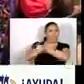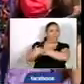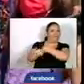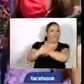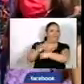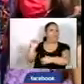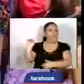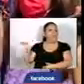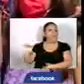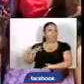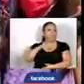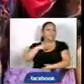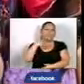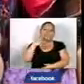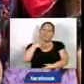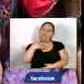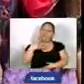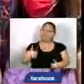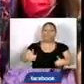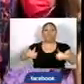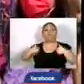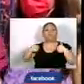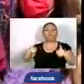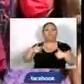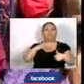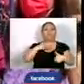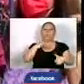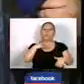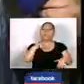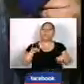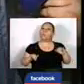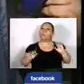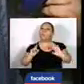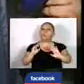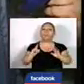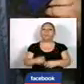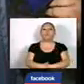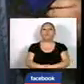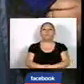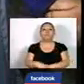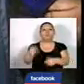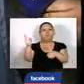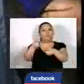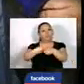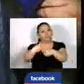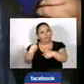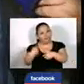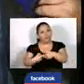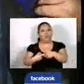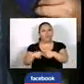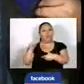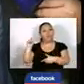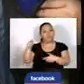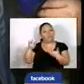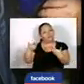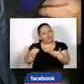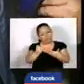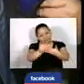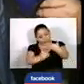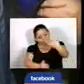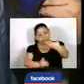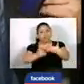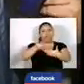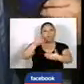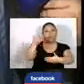sea él se siente con una cobertura y que nada le va a pasar. Entonces iniciamos pues ya con el